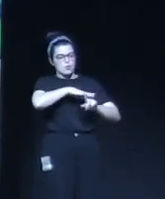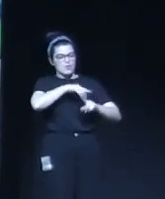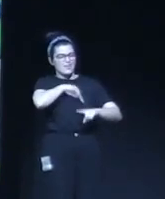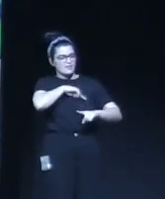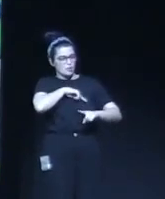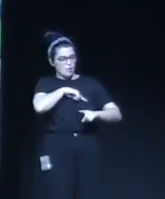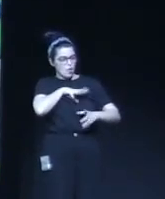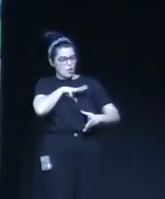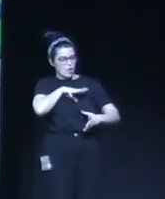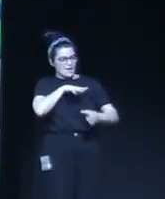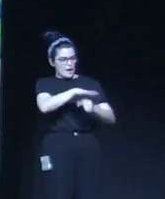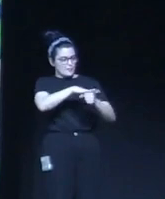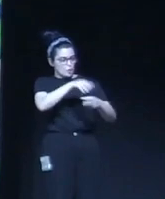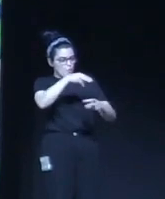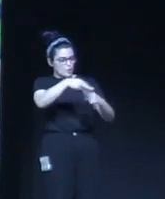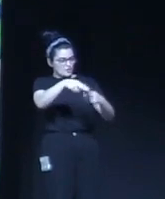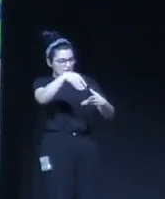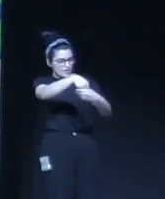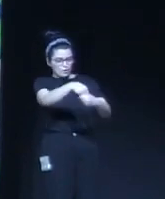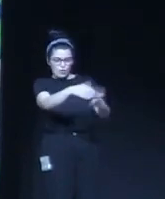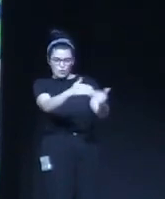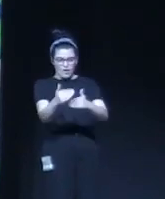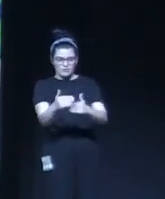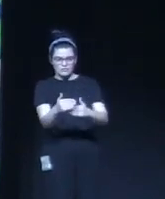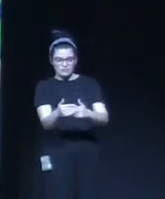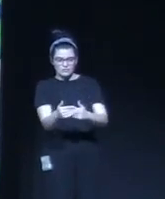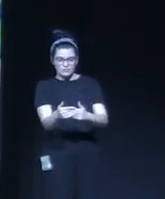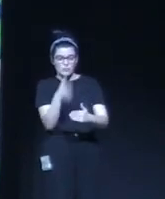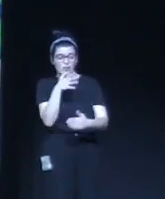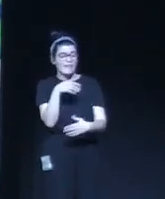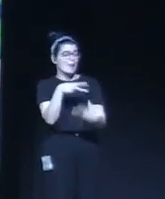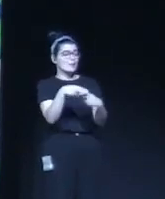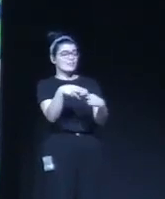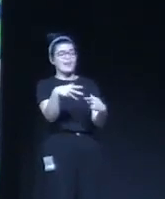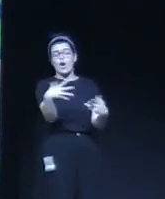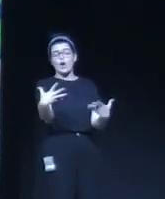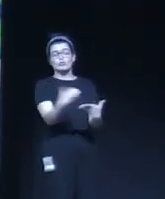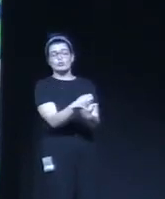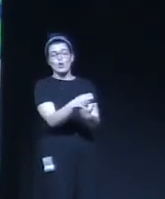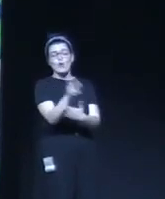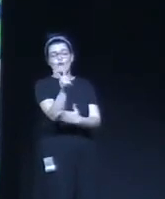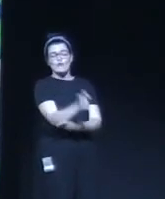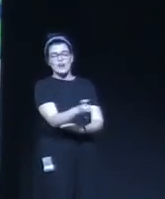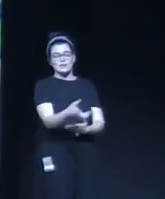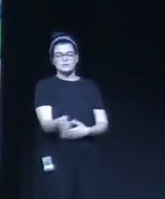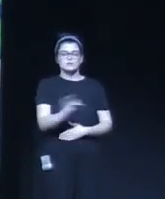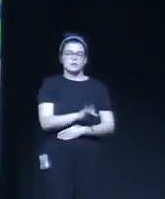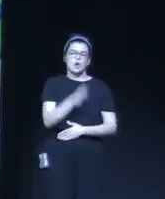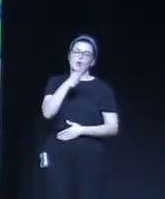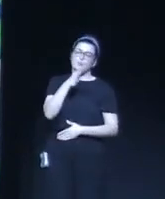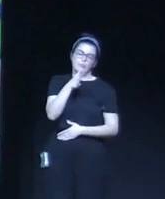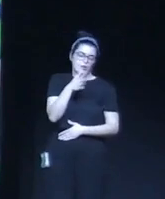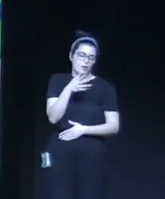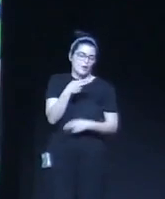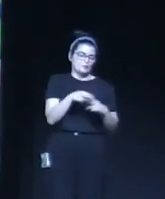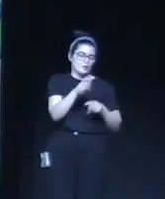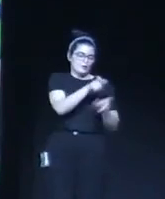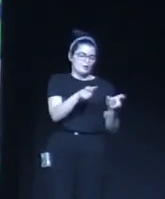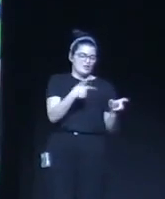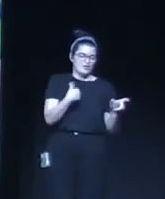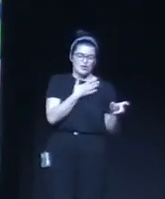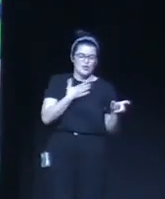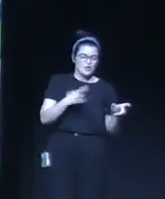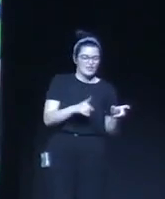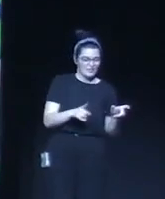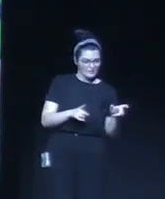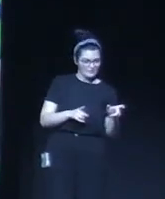¿Eh? ¿Por qué no hay un marco ético en la política? ¿Por qué está el todo vale? Porque muchos políticos no quieren hacerlo. Pero luego, cuando se